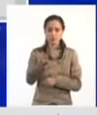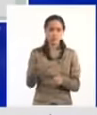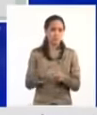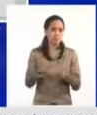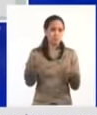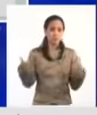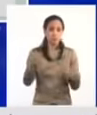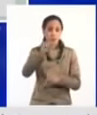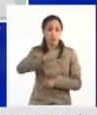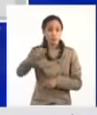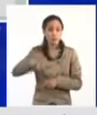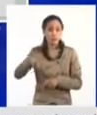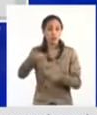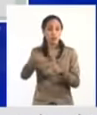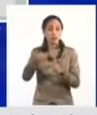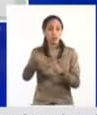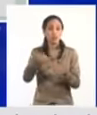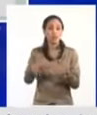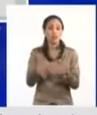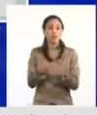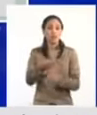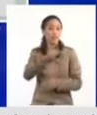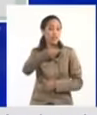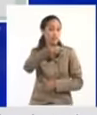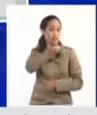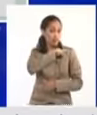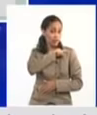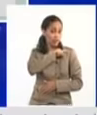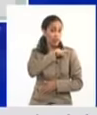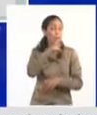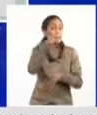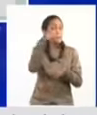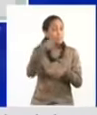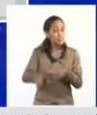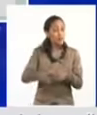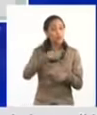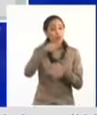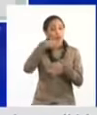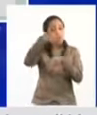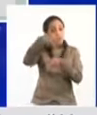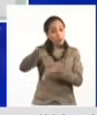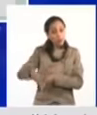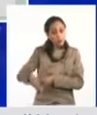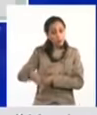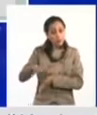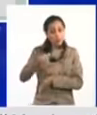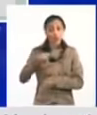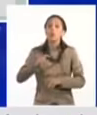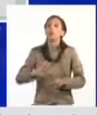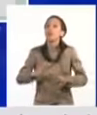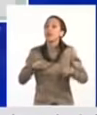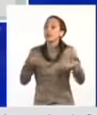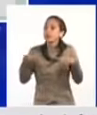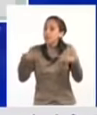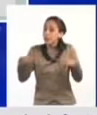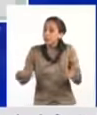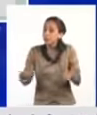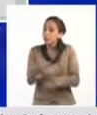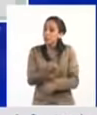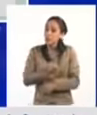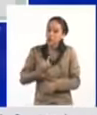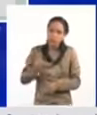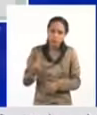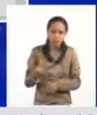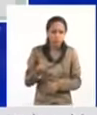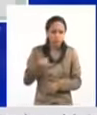casos diagnosticados en el día de ayer, sin embargo, la letalidad, que yo tengo que reiterar que para nosotros es